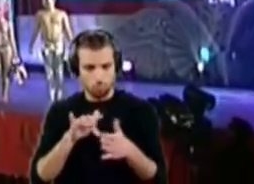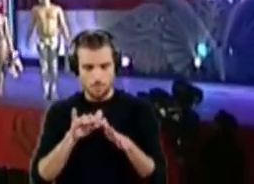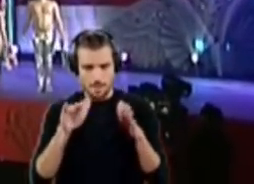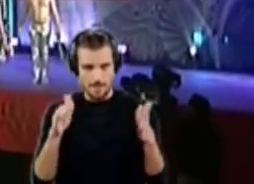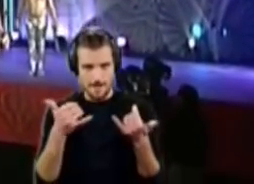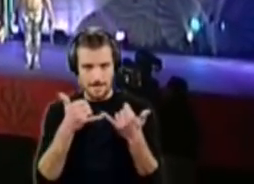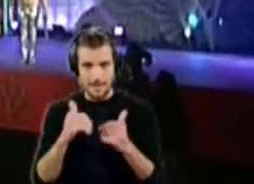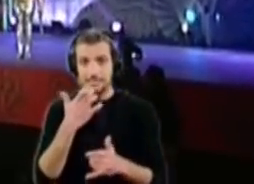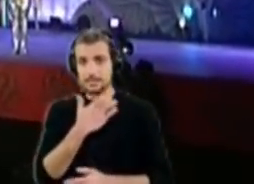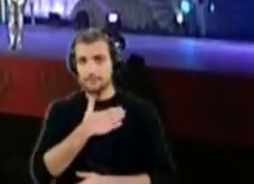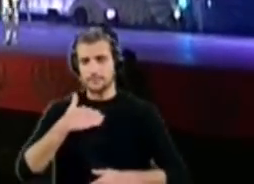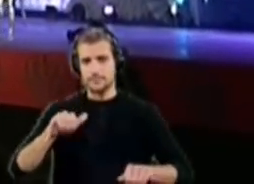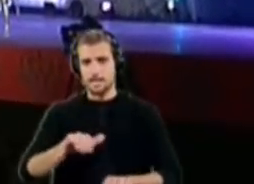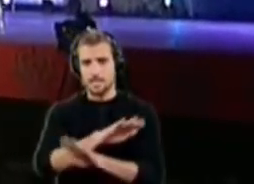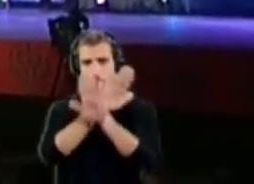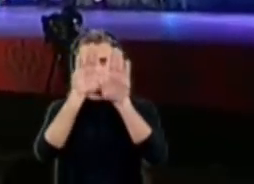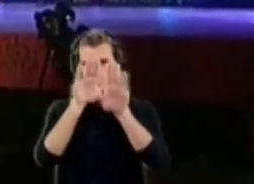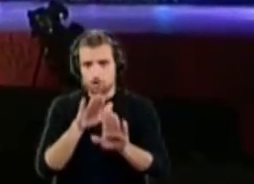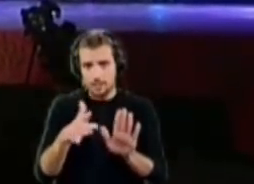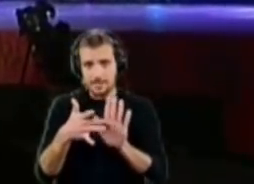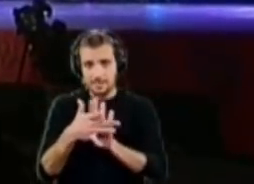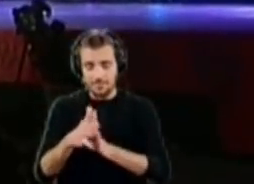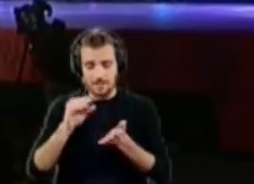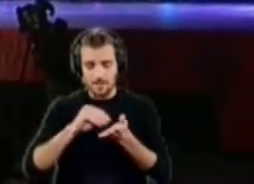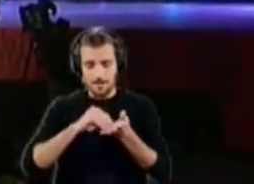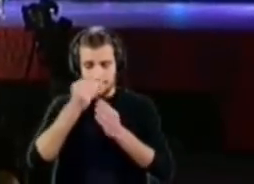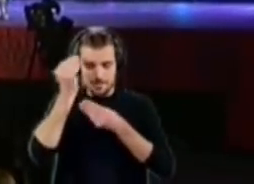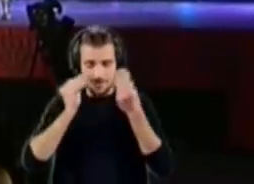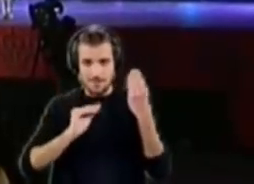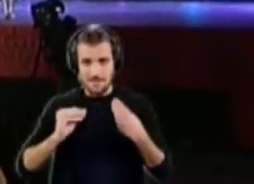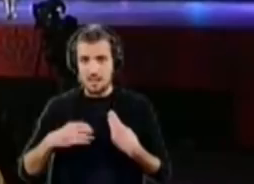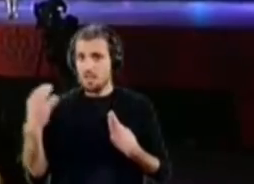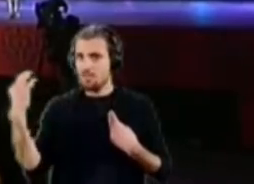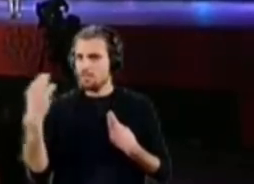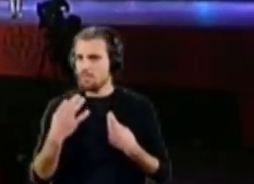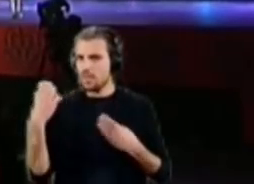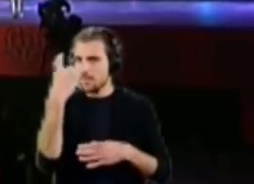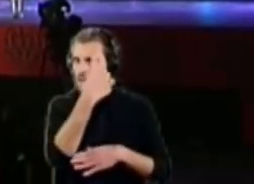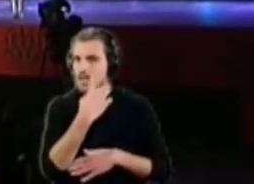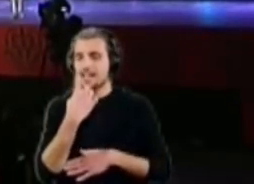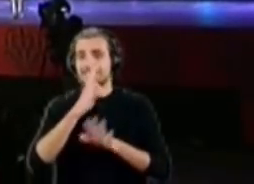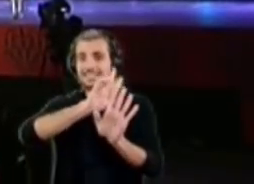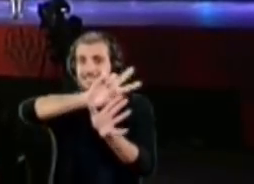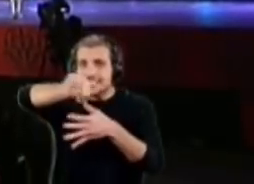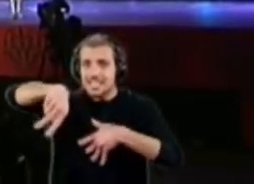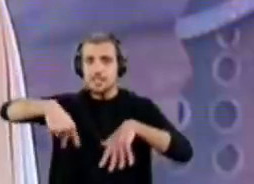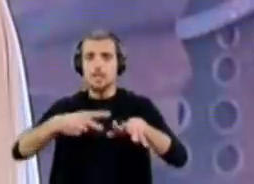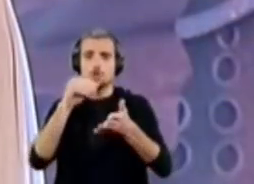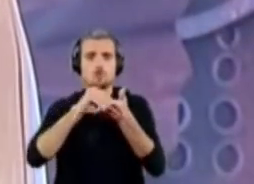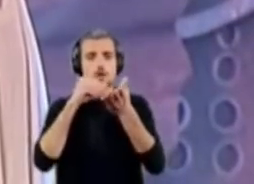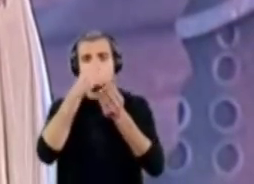ese resultado, esa obra de arte en el cuerpo, han estado 7 horas de